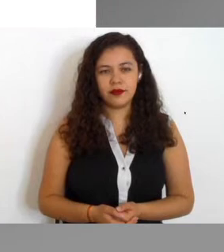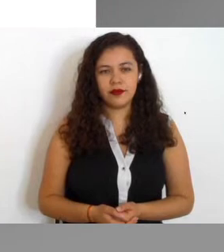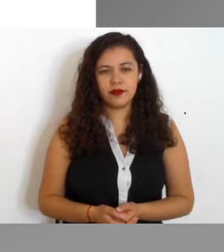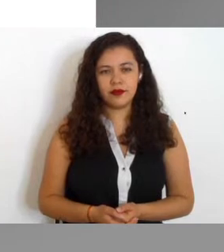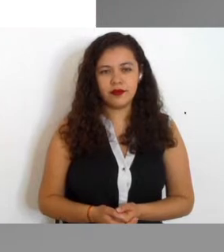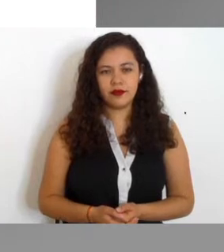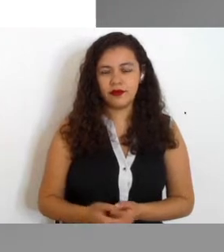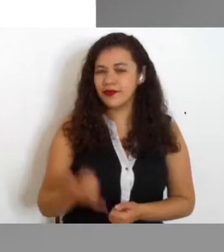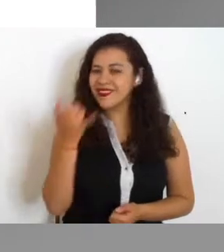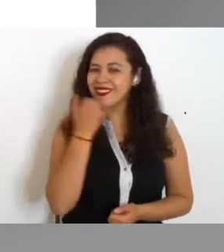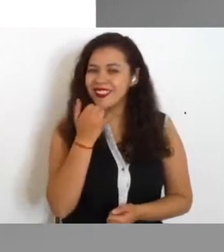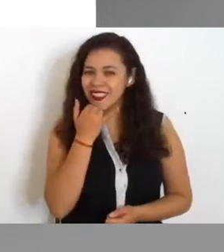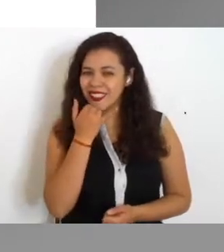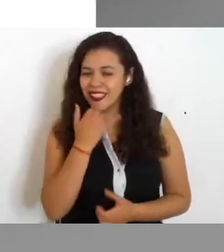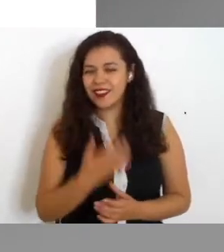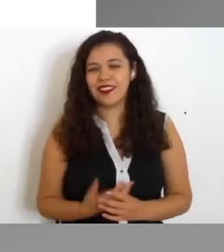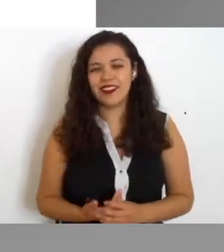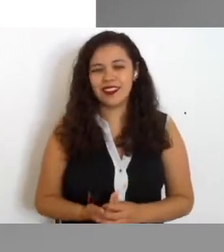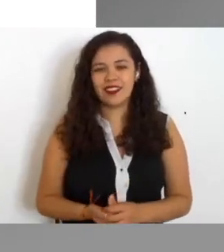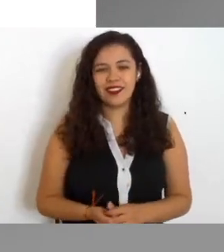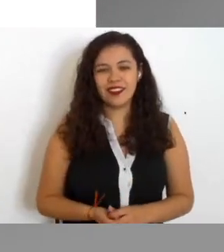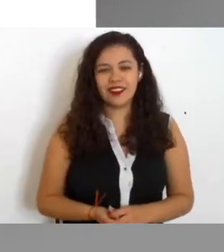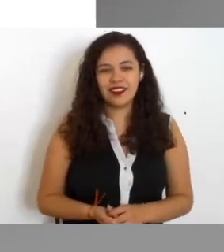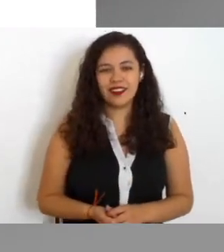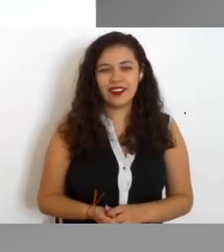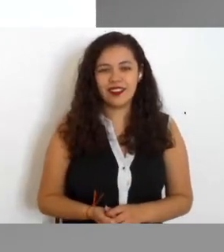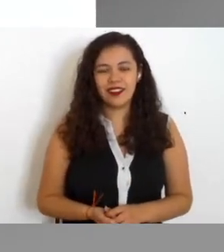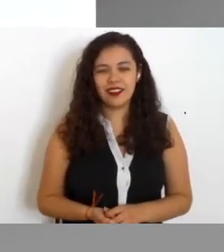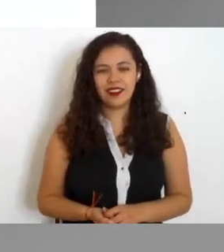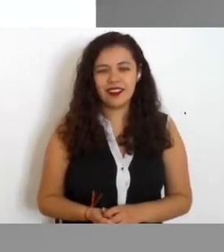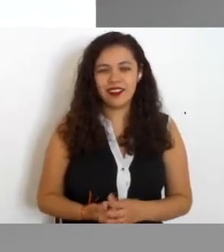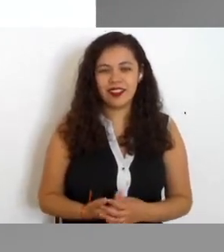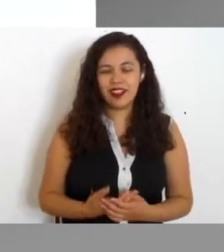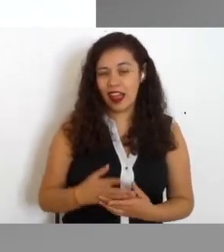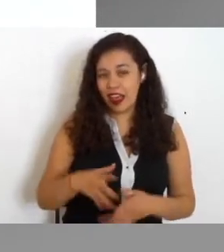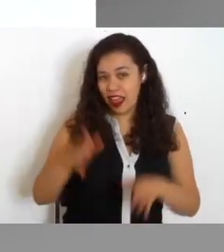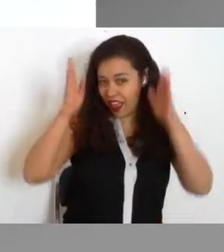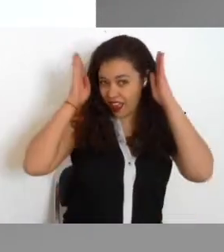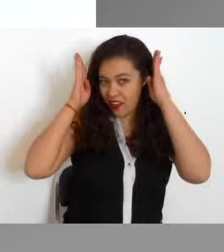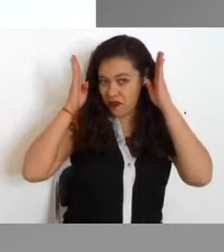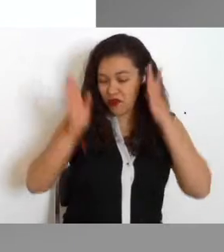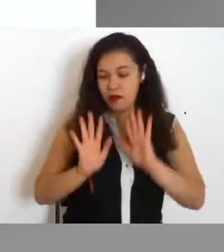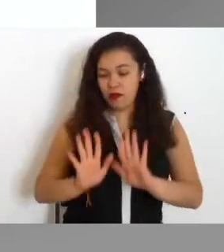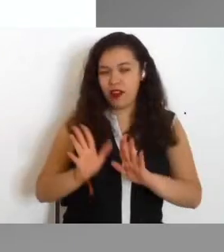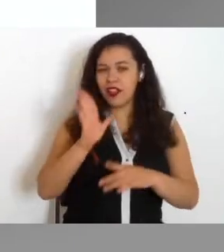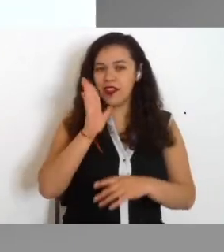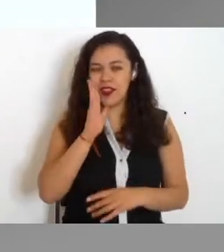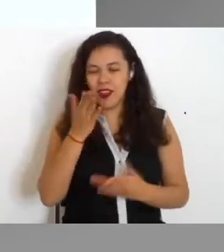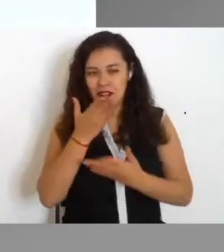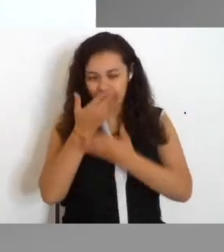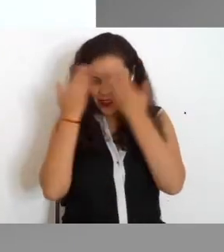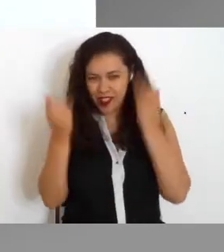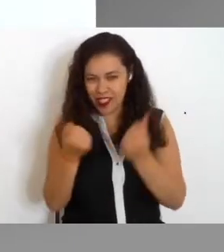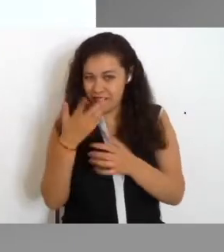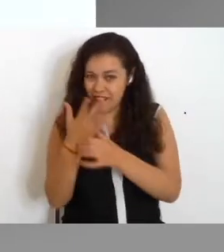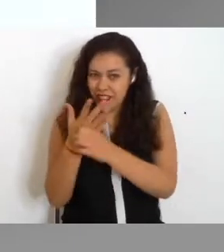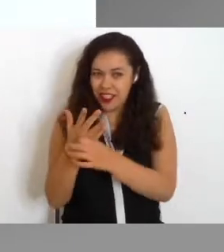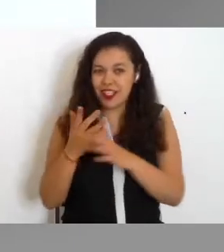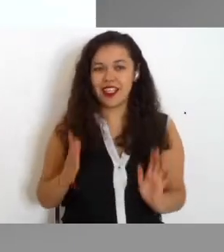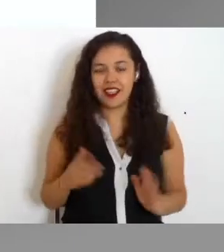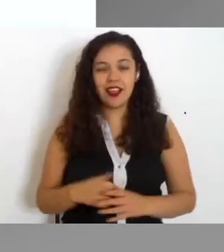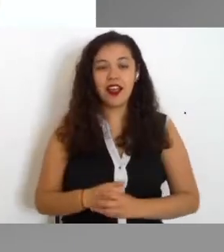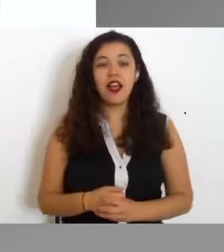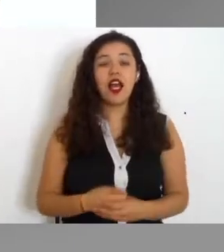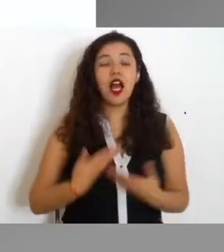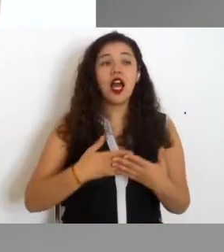Perdón, dicen el burro no sabe de freno. Entonces, te comento, estamos trabajando con